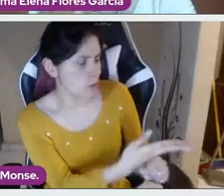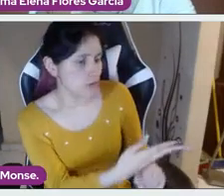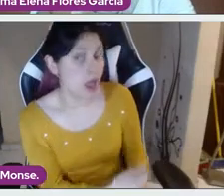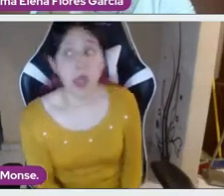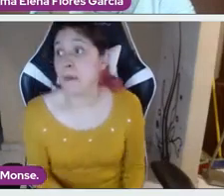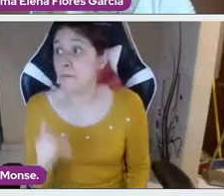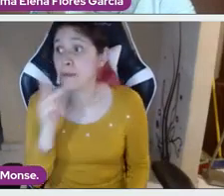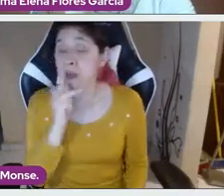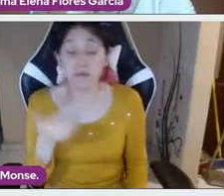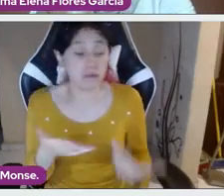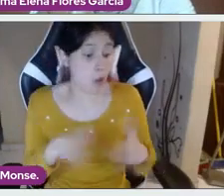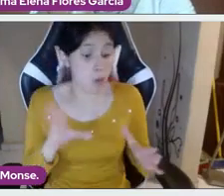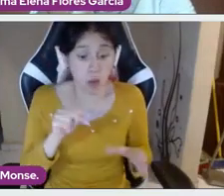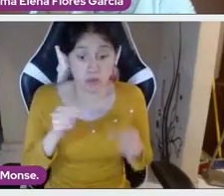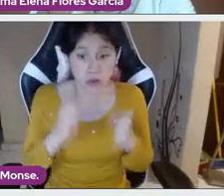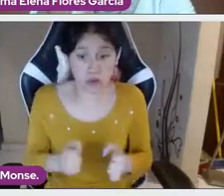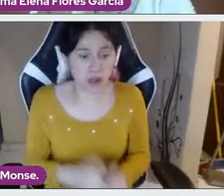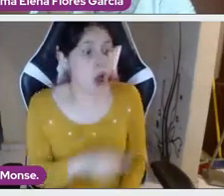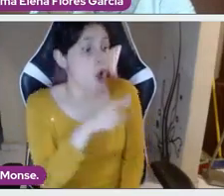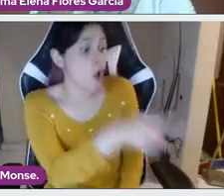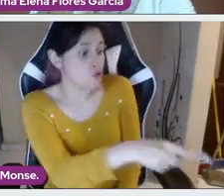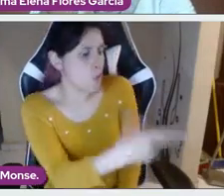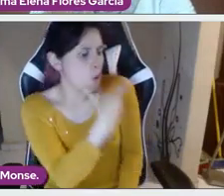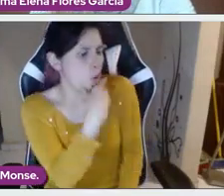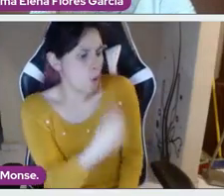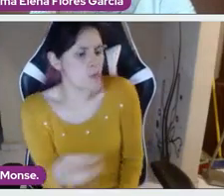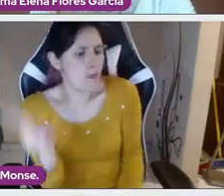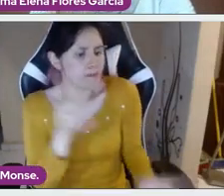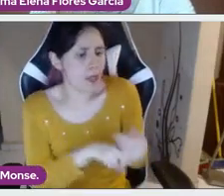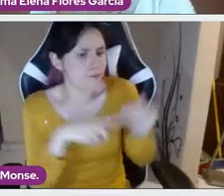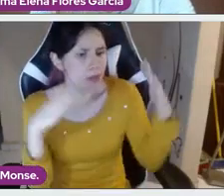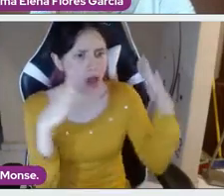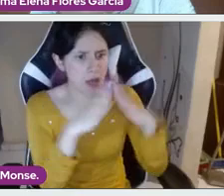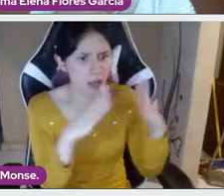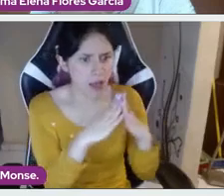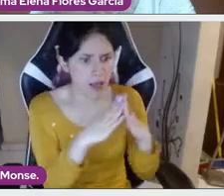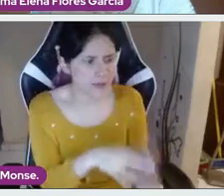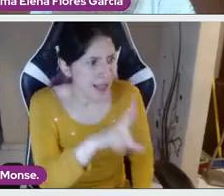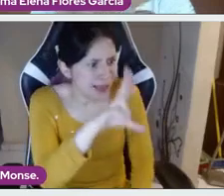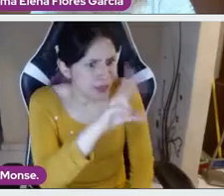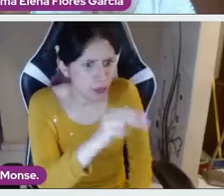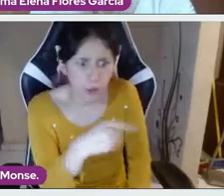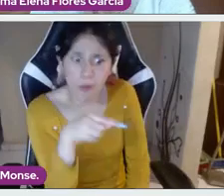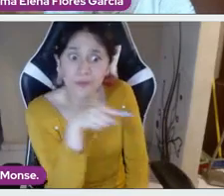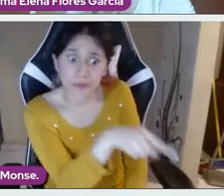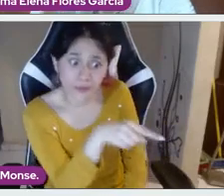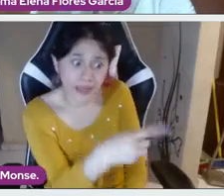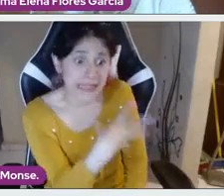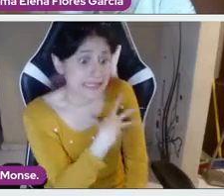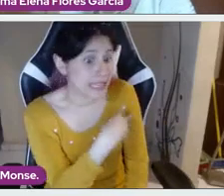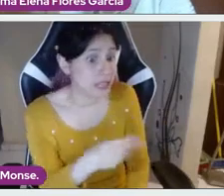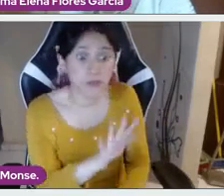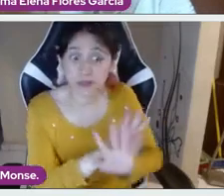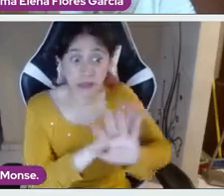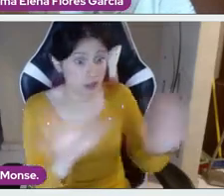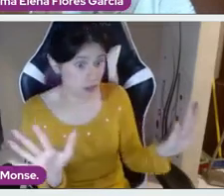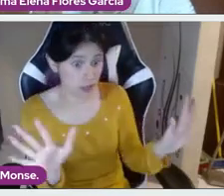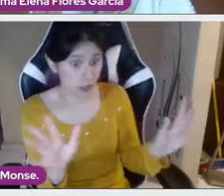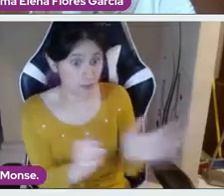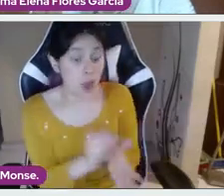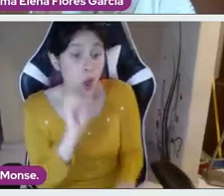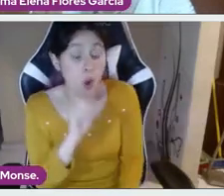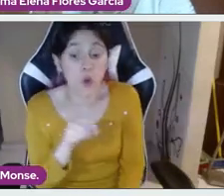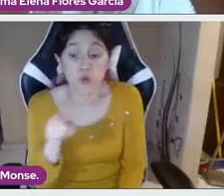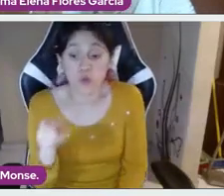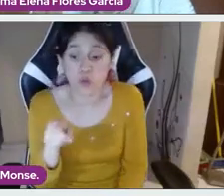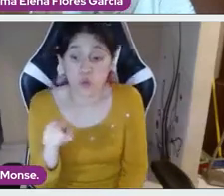tu papá, te toca ser el hombre de la casa. No, a él le toca ser el hijo. O ya no está tu mamá y te toca hacer los